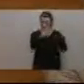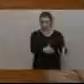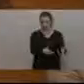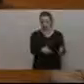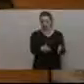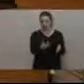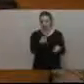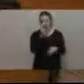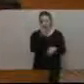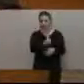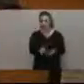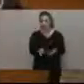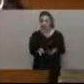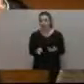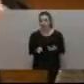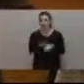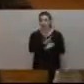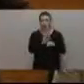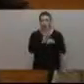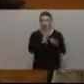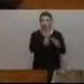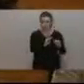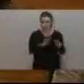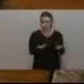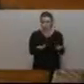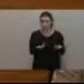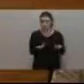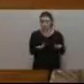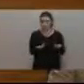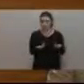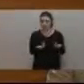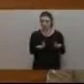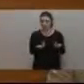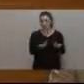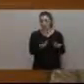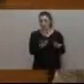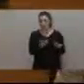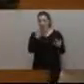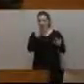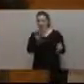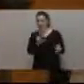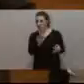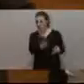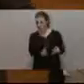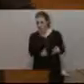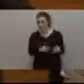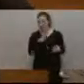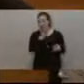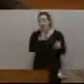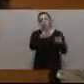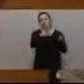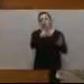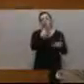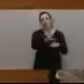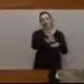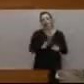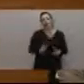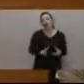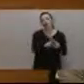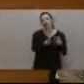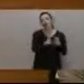vemos. Su consejería, detrás de lo aparente, no es lo que parece, por muy social que nos la quieran vender